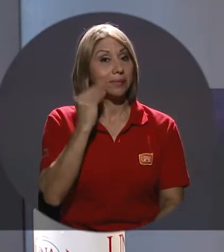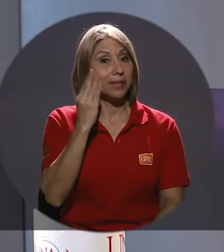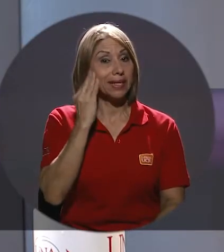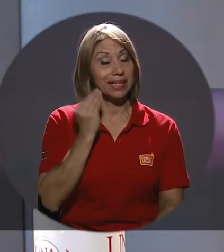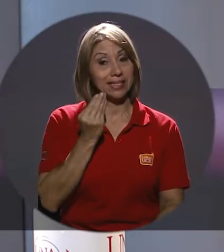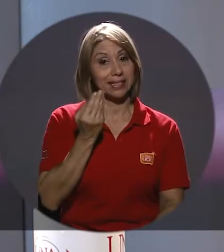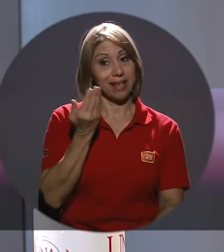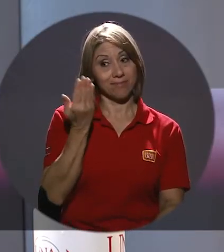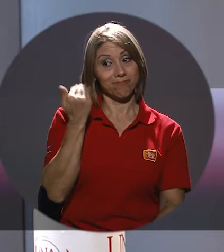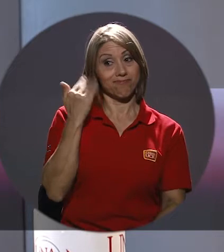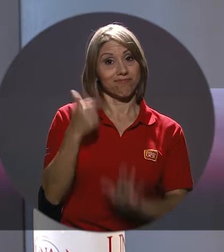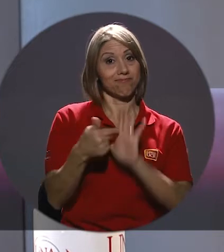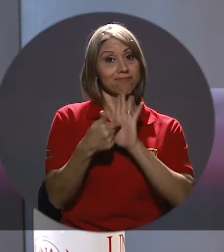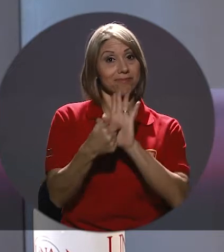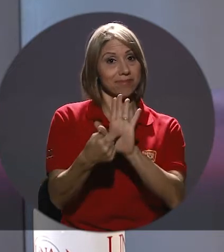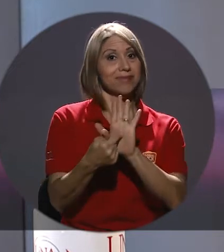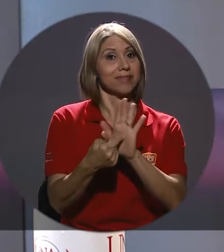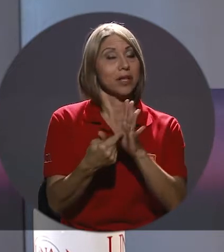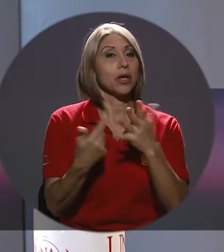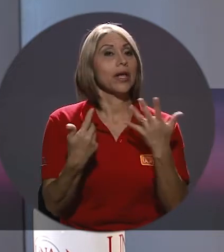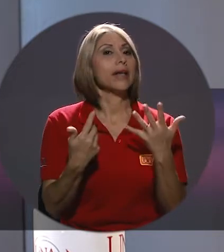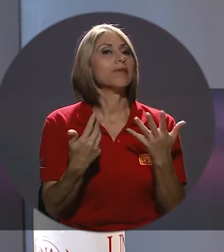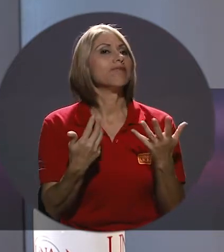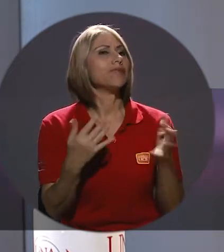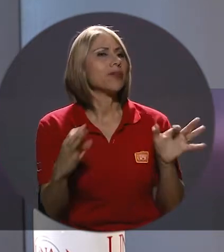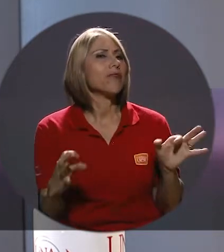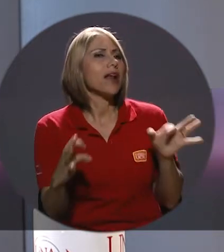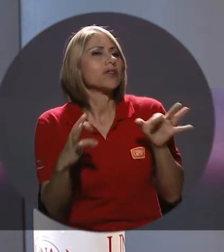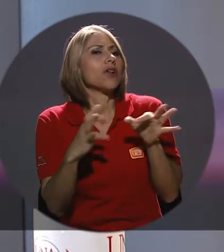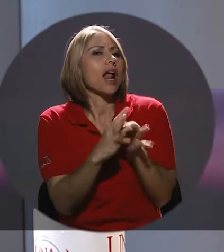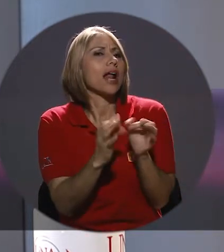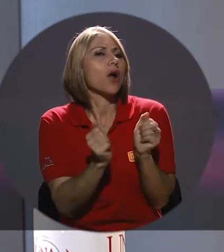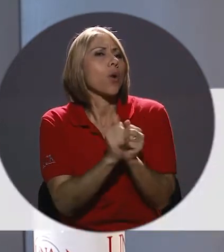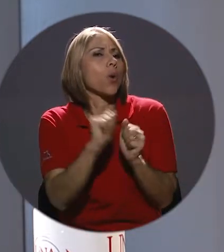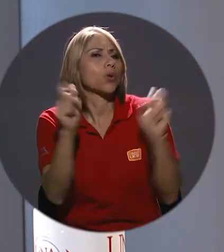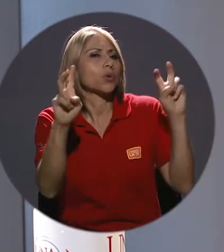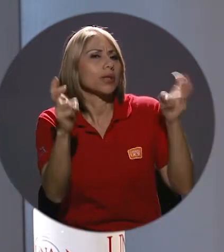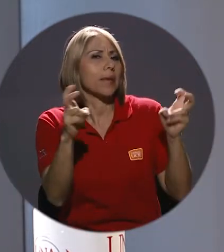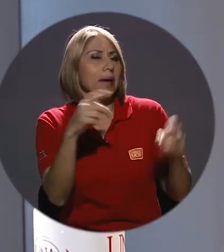Esta experiencia que acabamos de compartir, quisiera ligarla con un tema, Roxana, que usted mencionó al